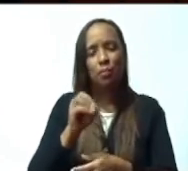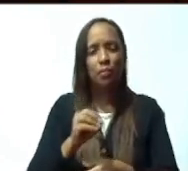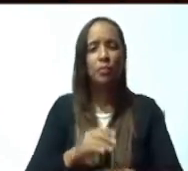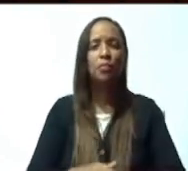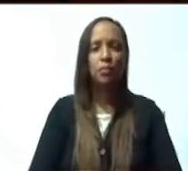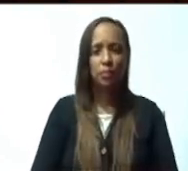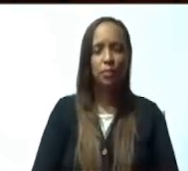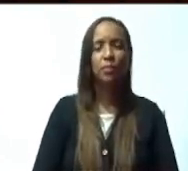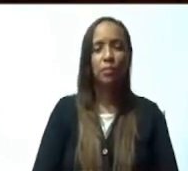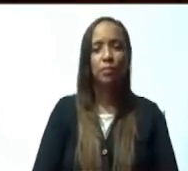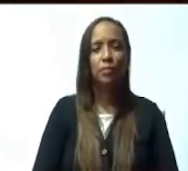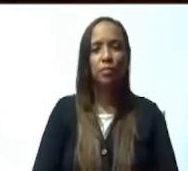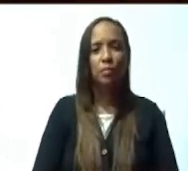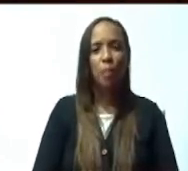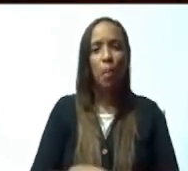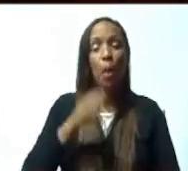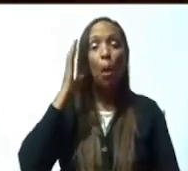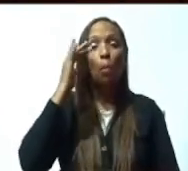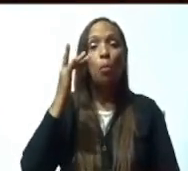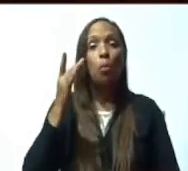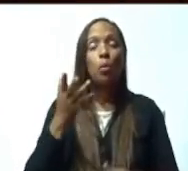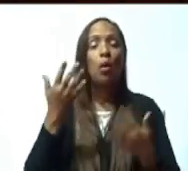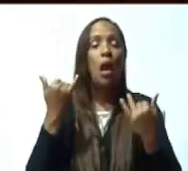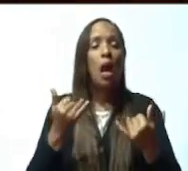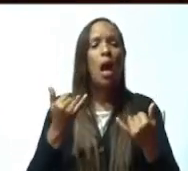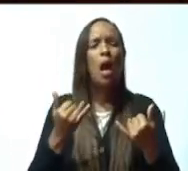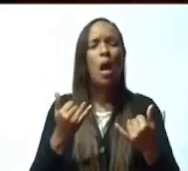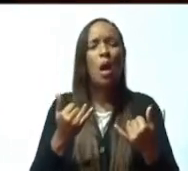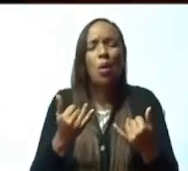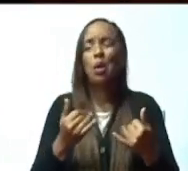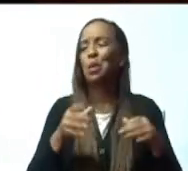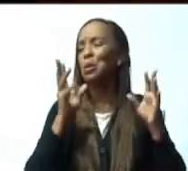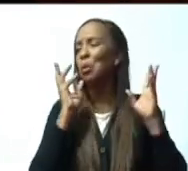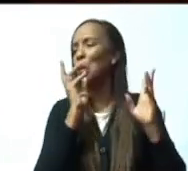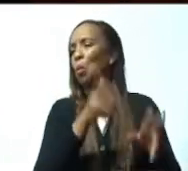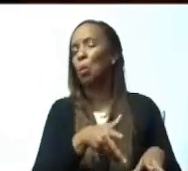No ha habido en los últimos 15 años un presupuesto sin una ley de bono.